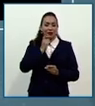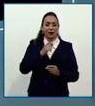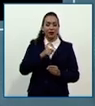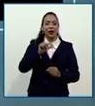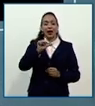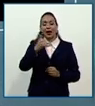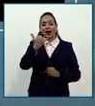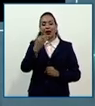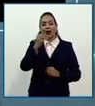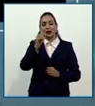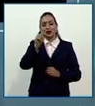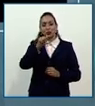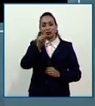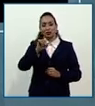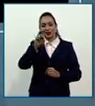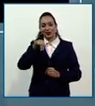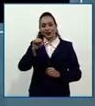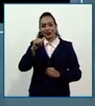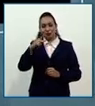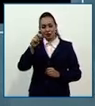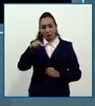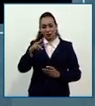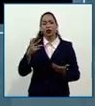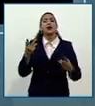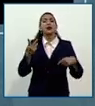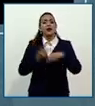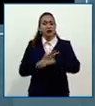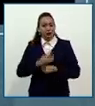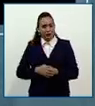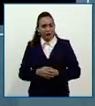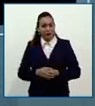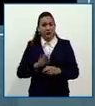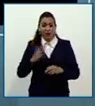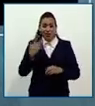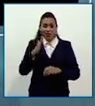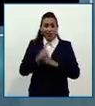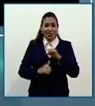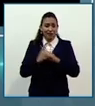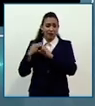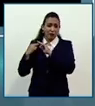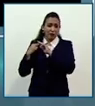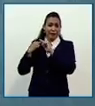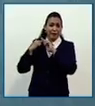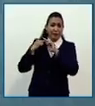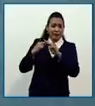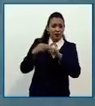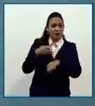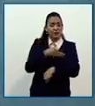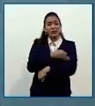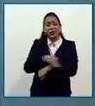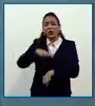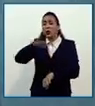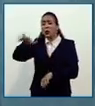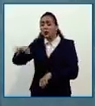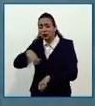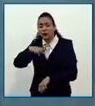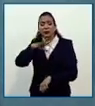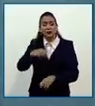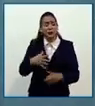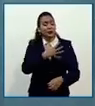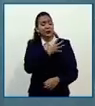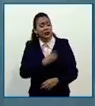de Naciones Unidas contra la Desaparición Forzada sostuvo que la verdad, la justicia y la reparación del daño para las víctimas de este suceso y